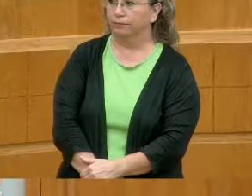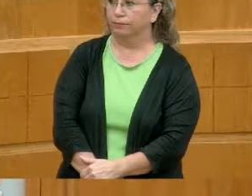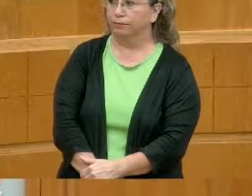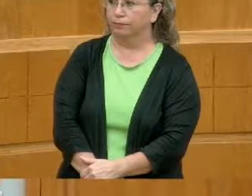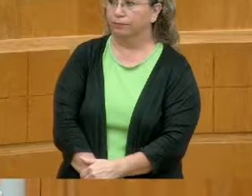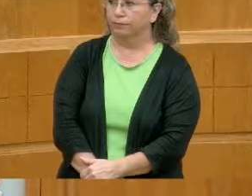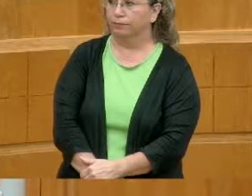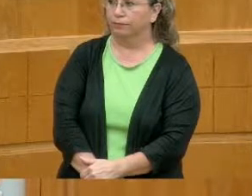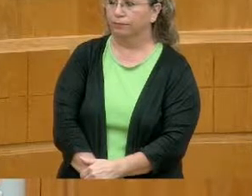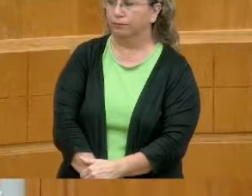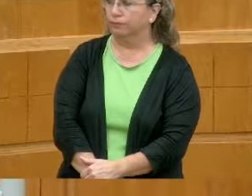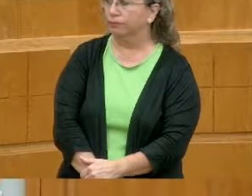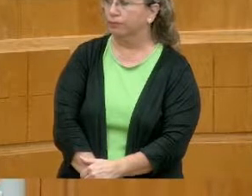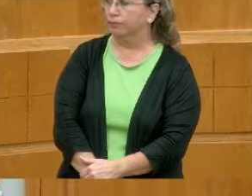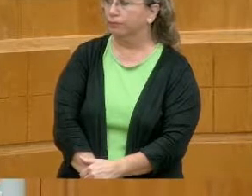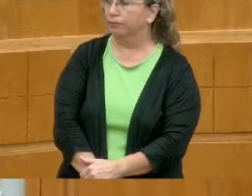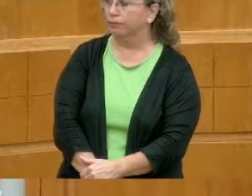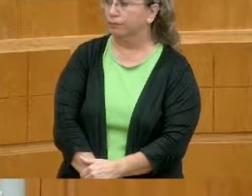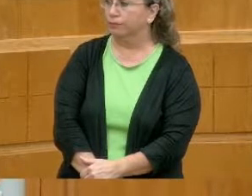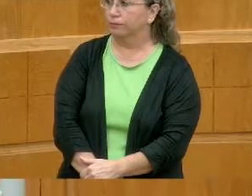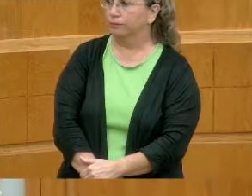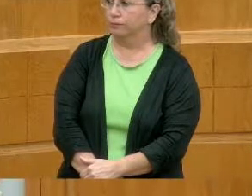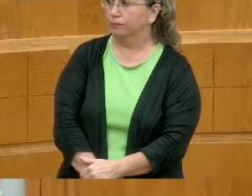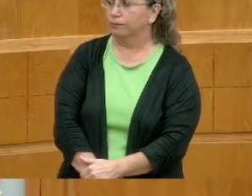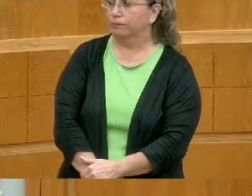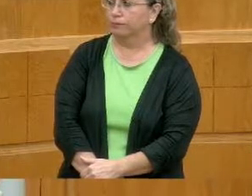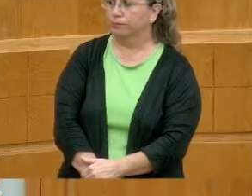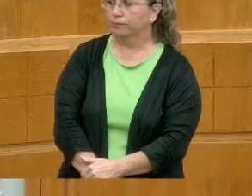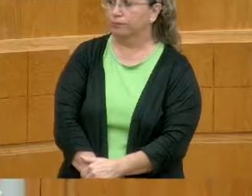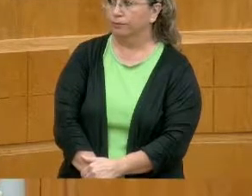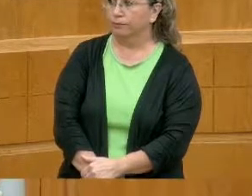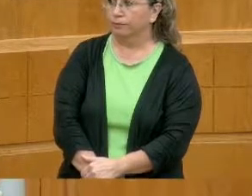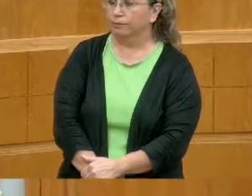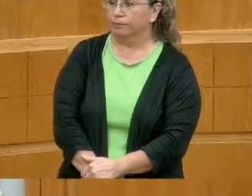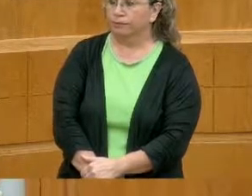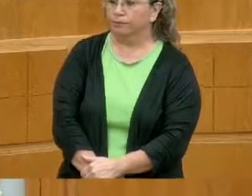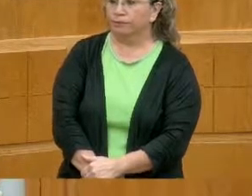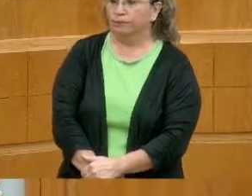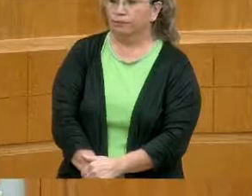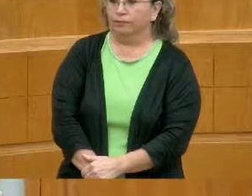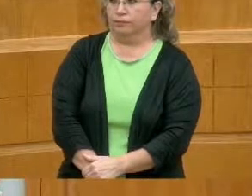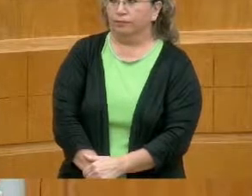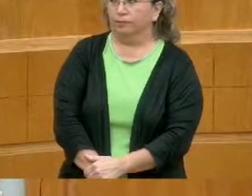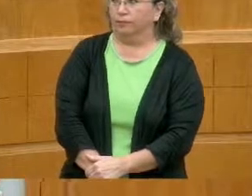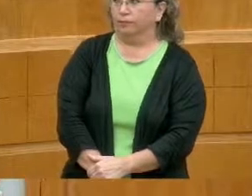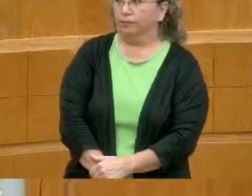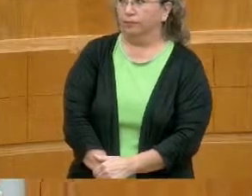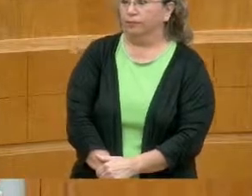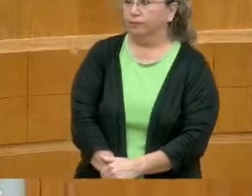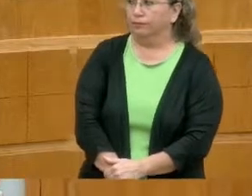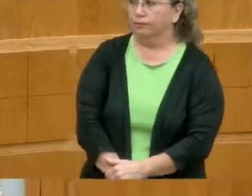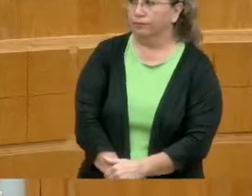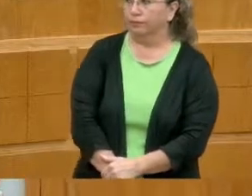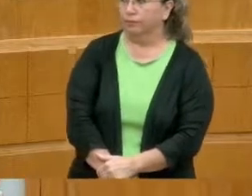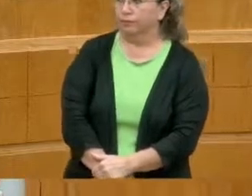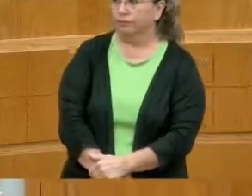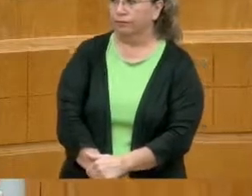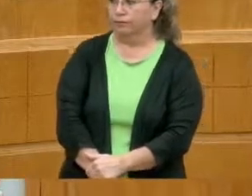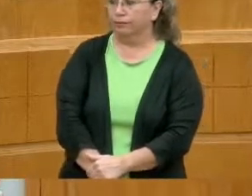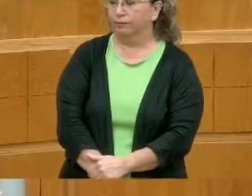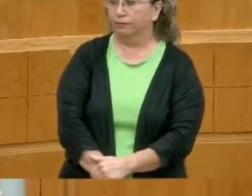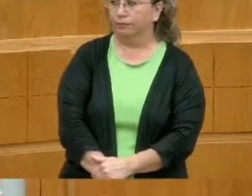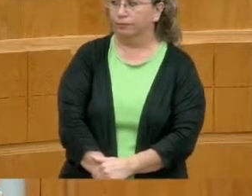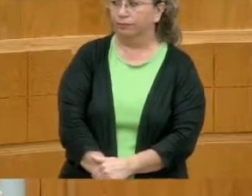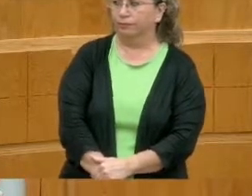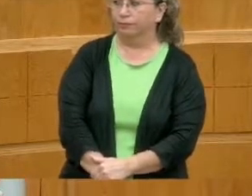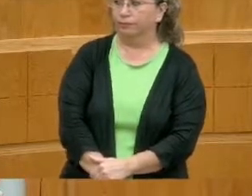512-883-2400 para hacer una cita para hacerse la prueba. Tenga en cuenta que todos los resultados negativos de estas pruebas se los entregará el MTT, no el Distrito